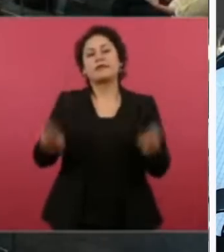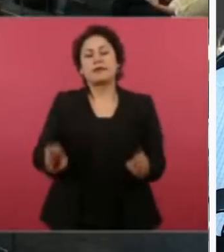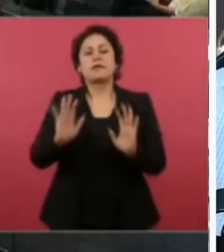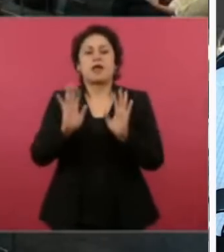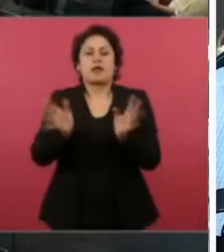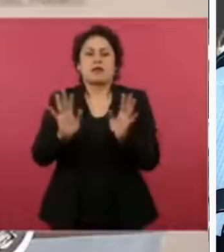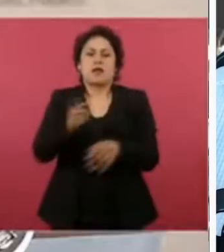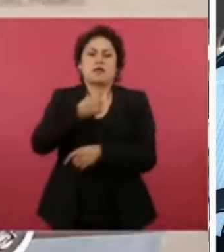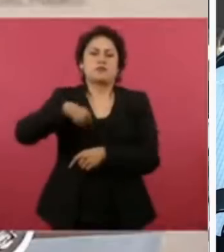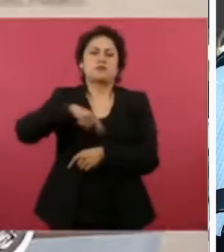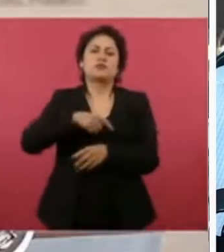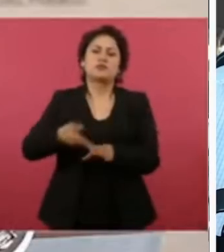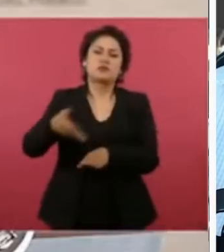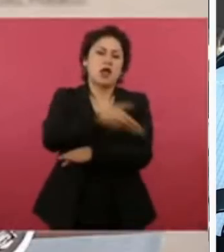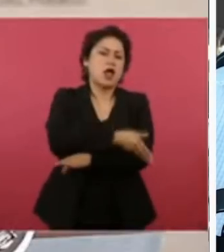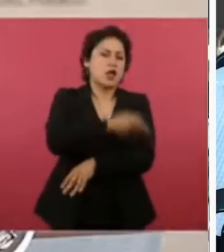expresado